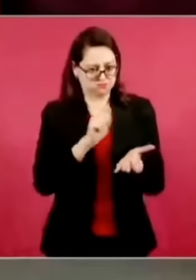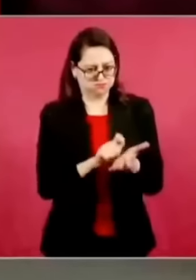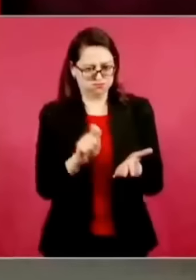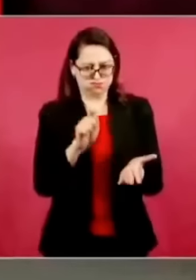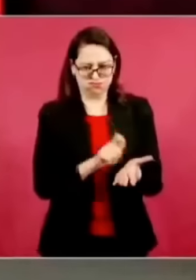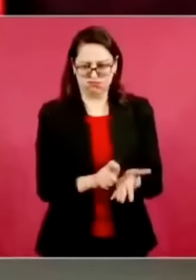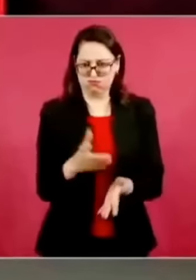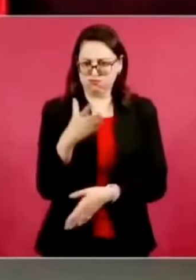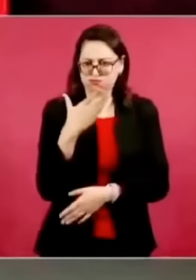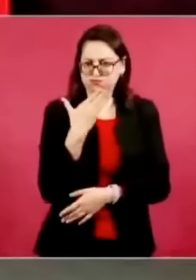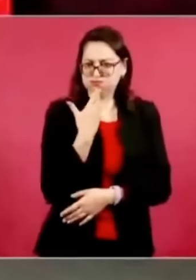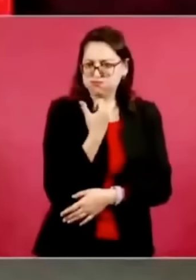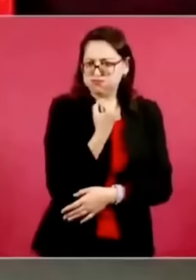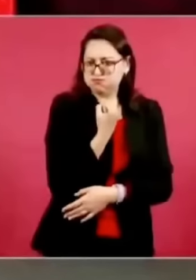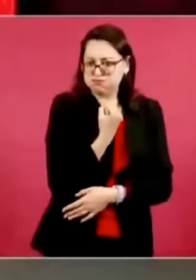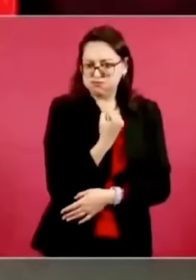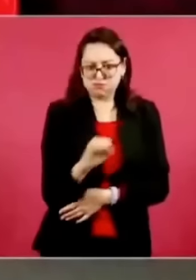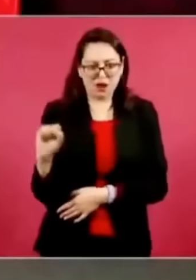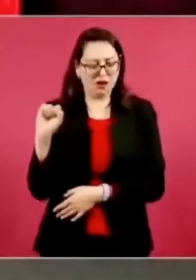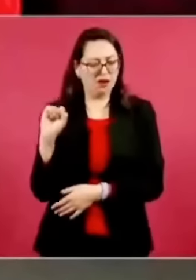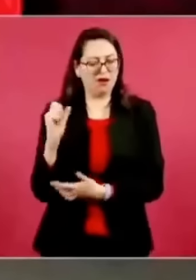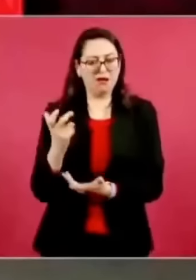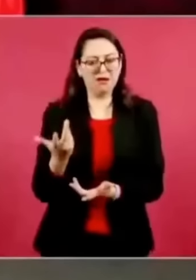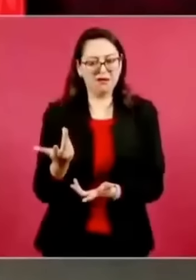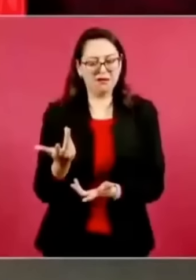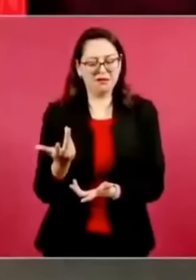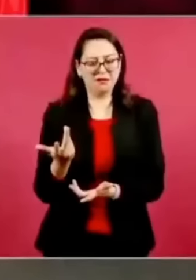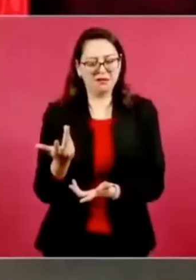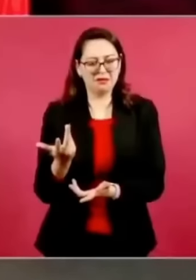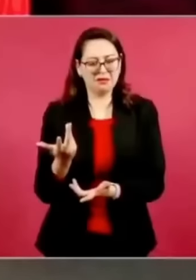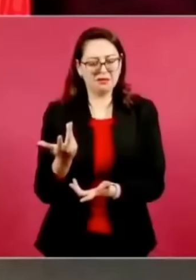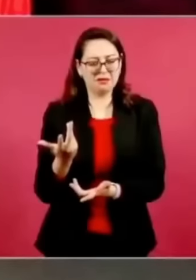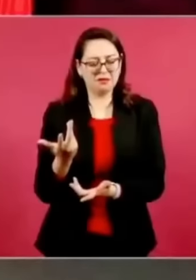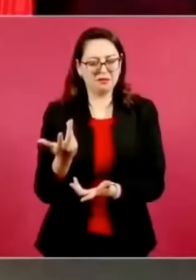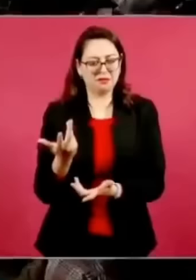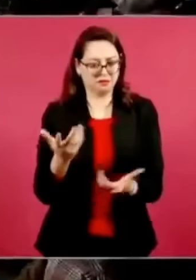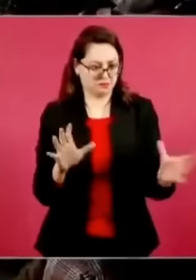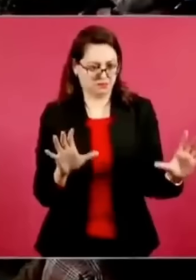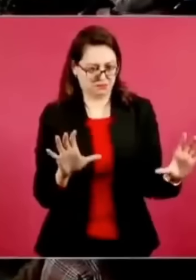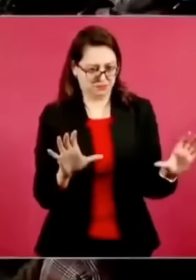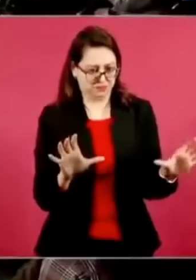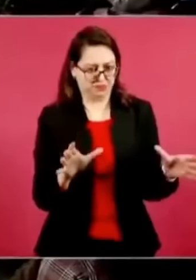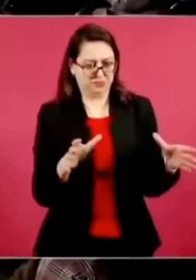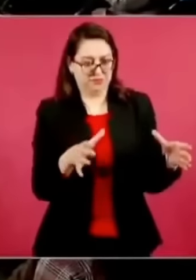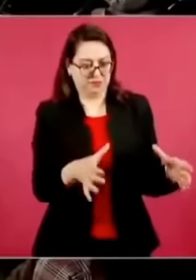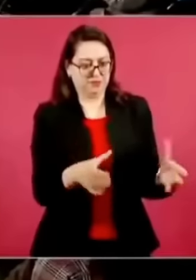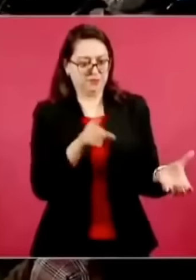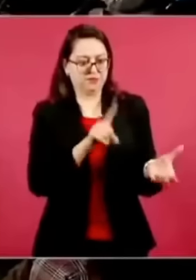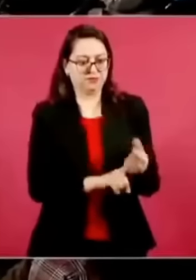escritores y publicistas del